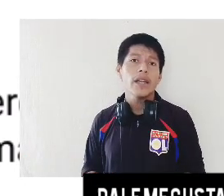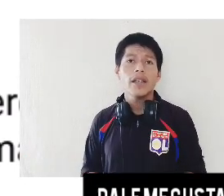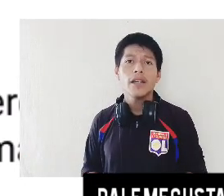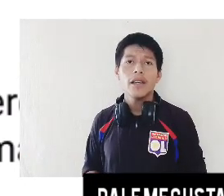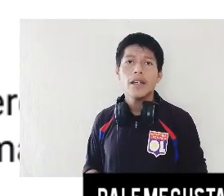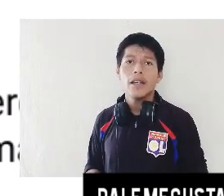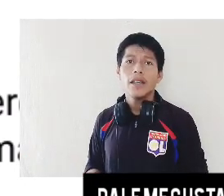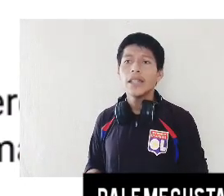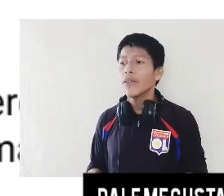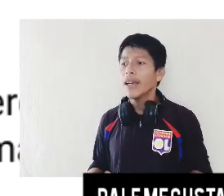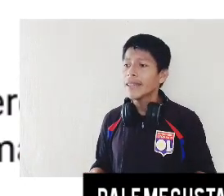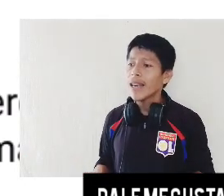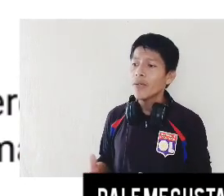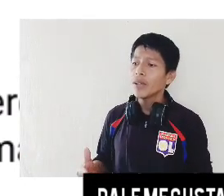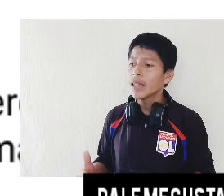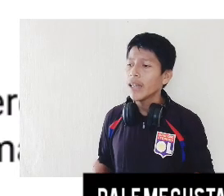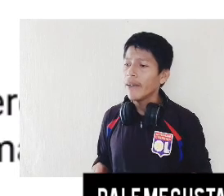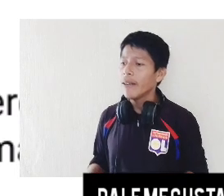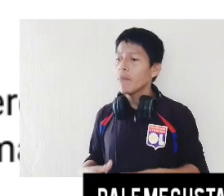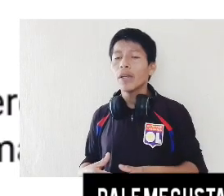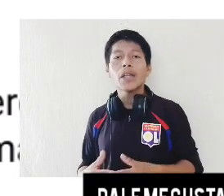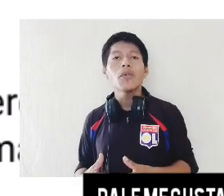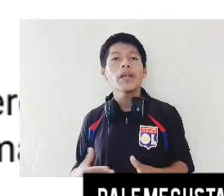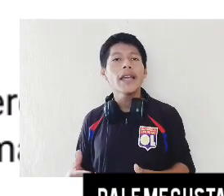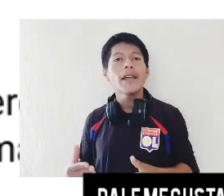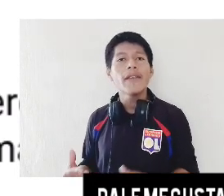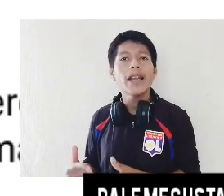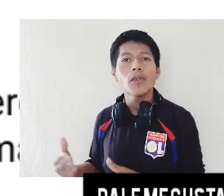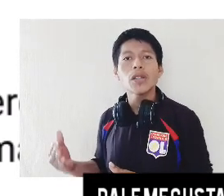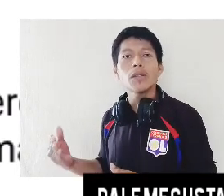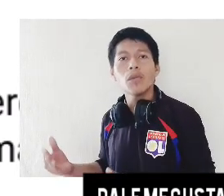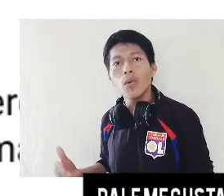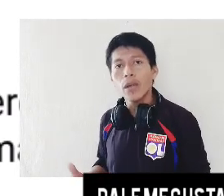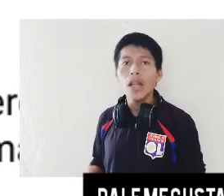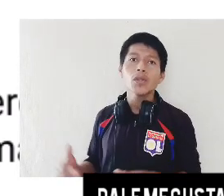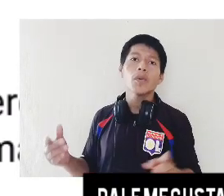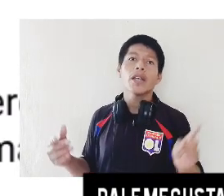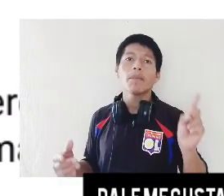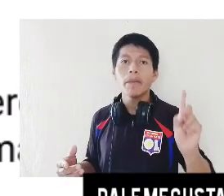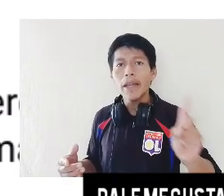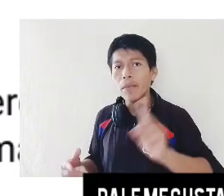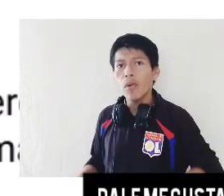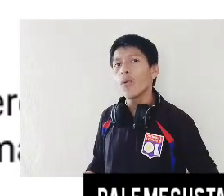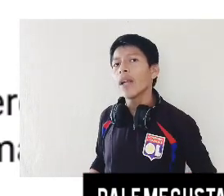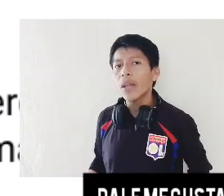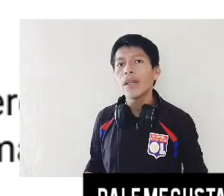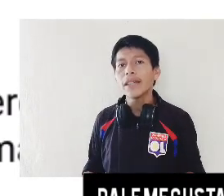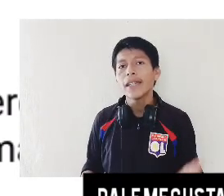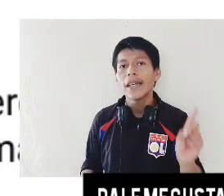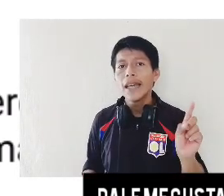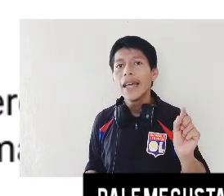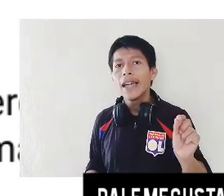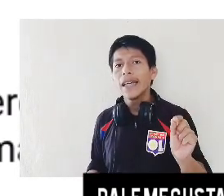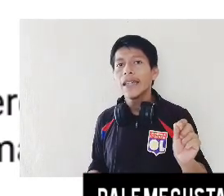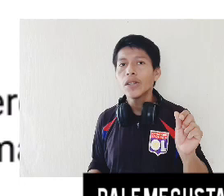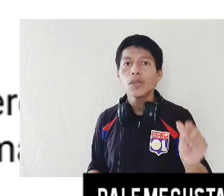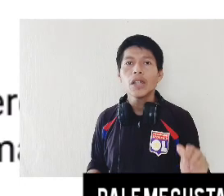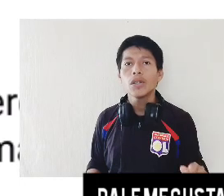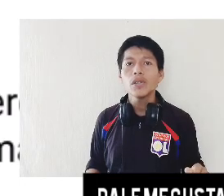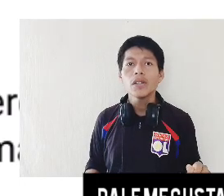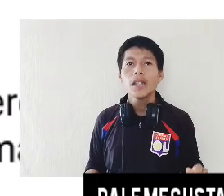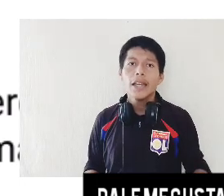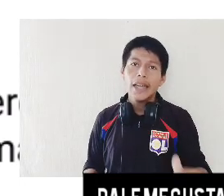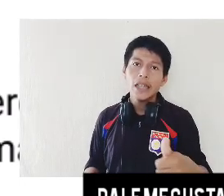gobierno federal. En serio, es algo increíble porque no quieren ver a los involucrados, porque el primer involucrado en